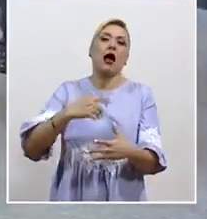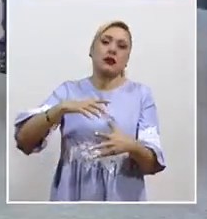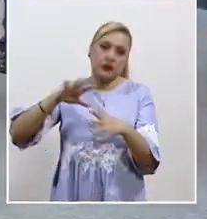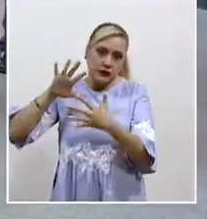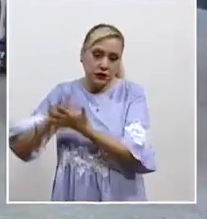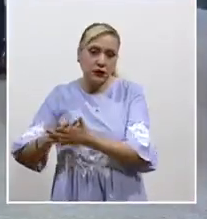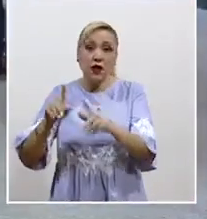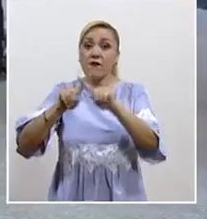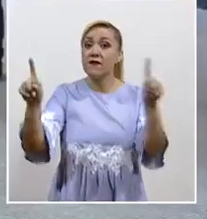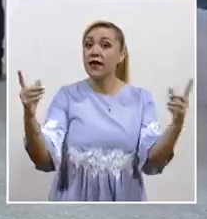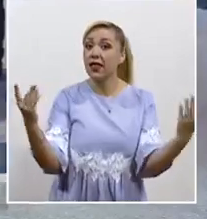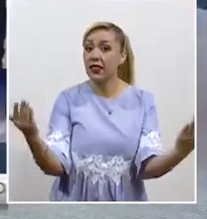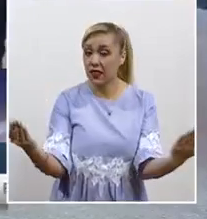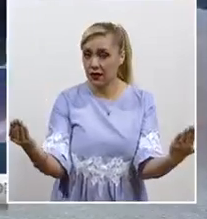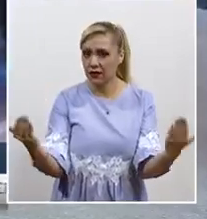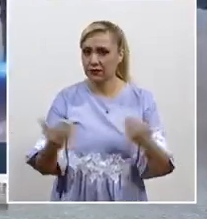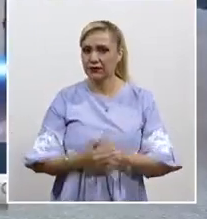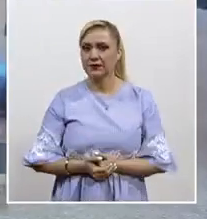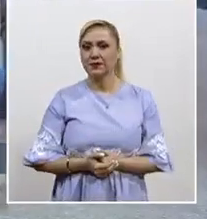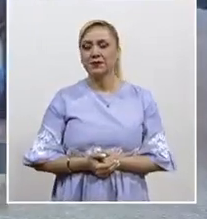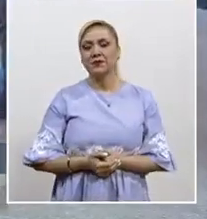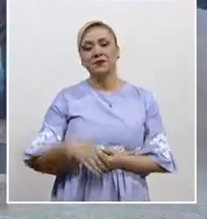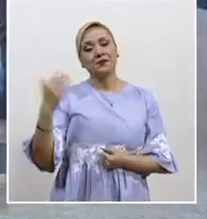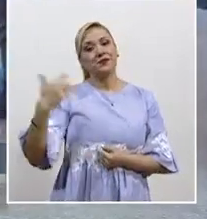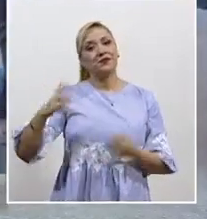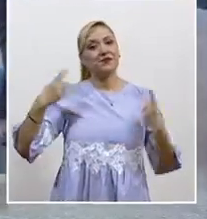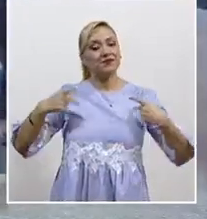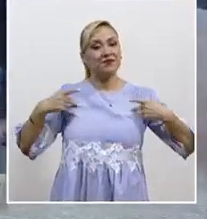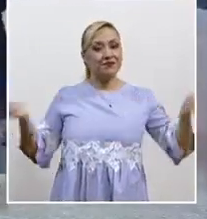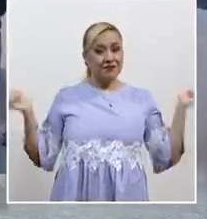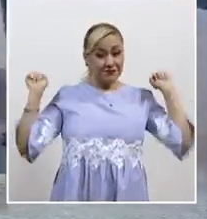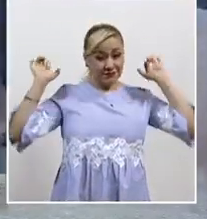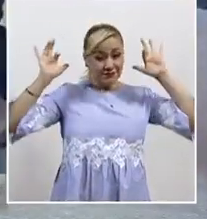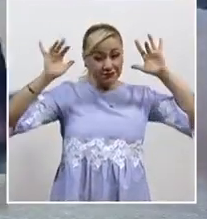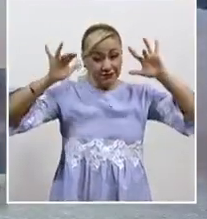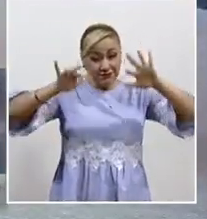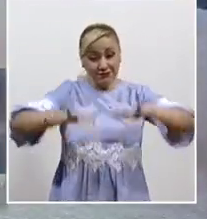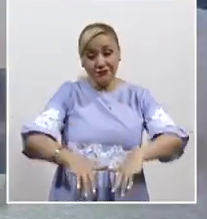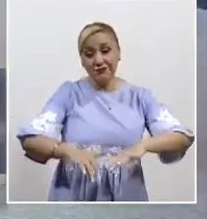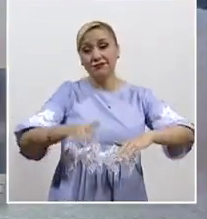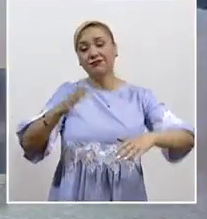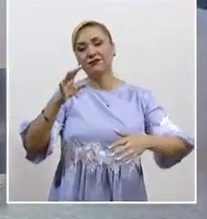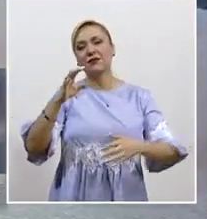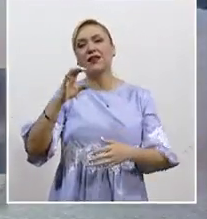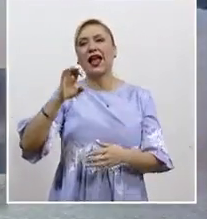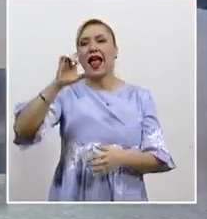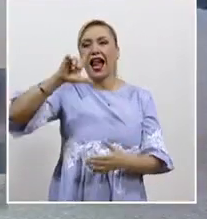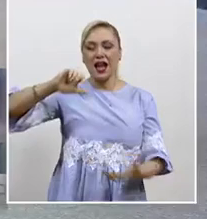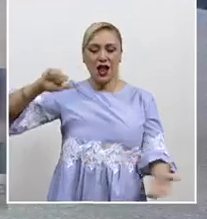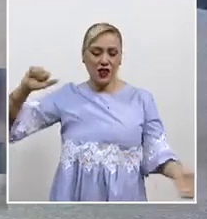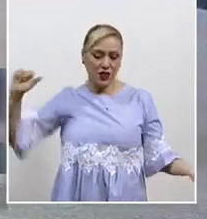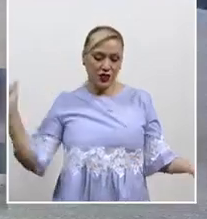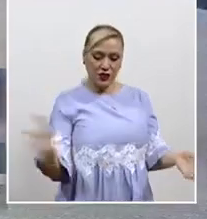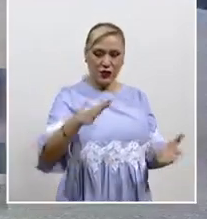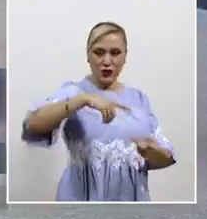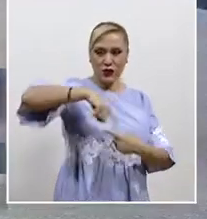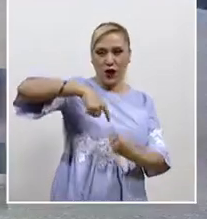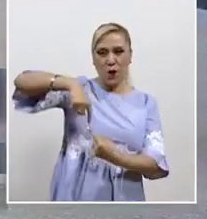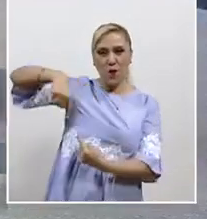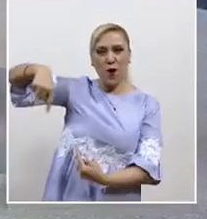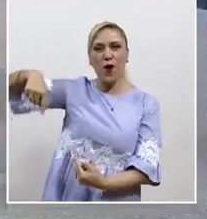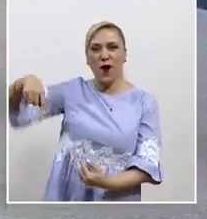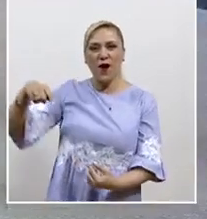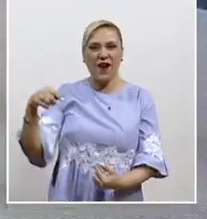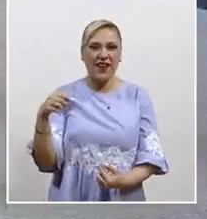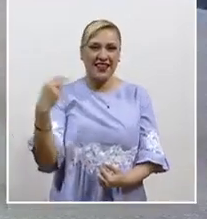más de 300 personas de organizaciones de la sociedad civil acudieron al diálogo con el doctor miguel carbonell acerca de las